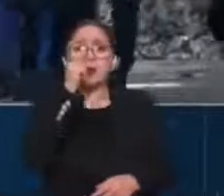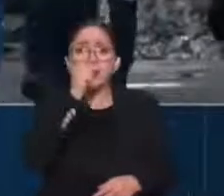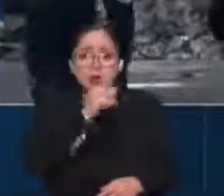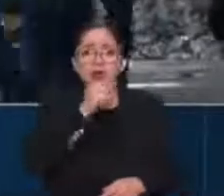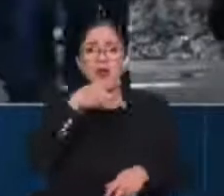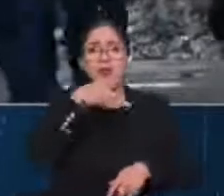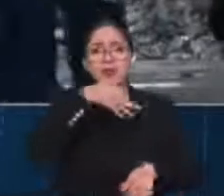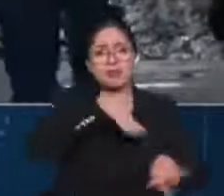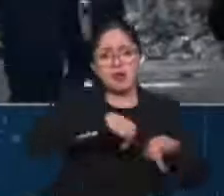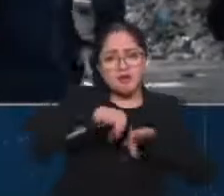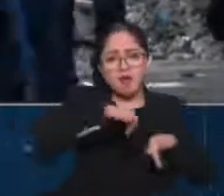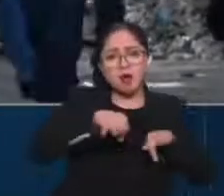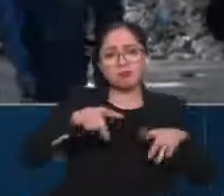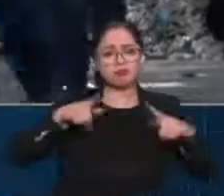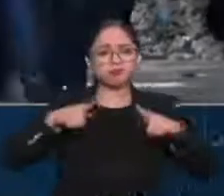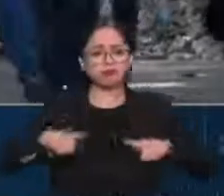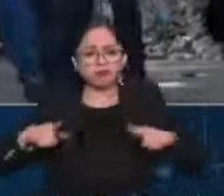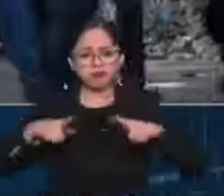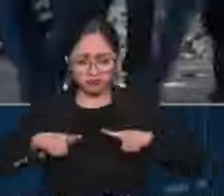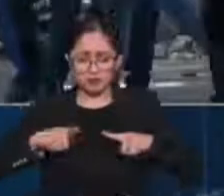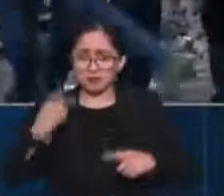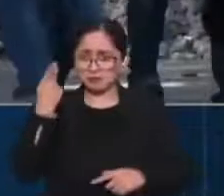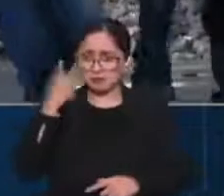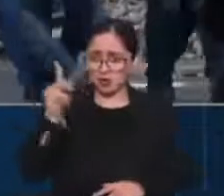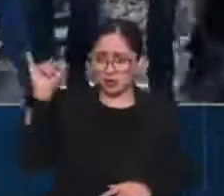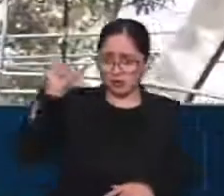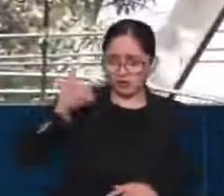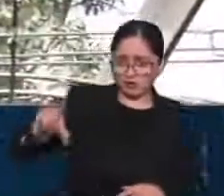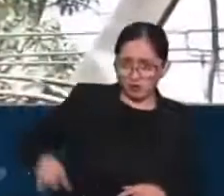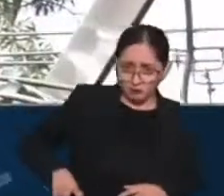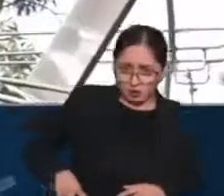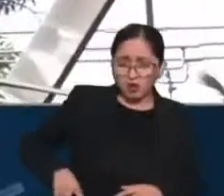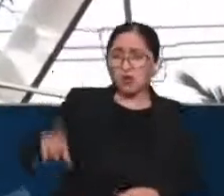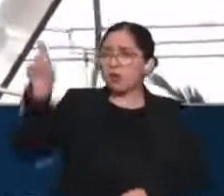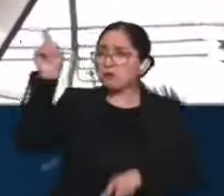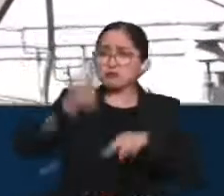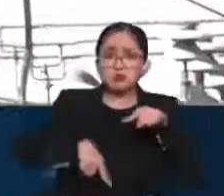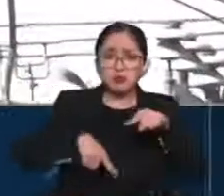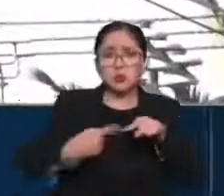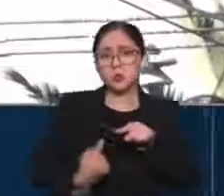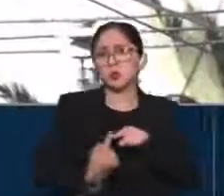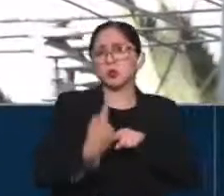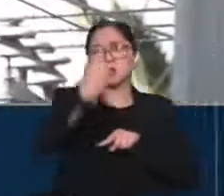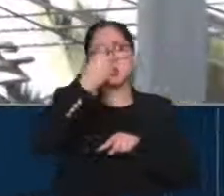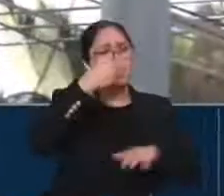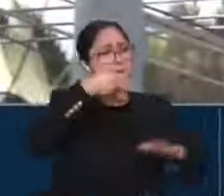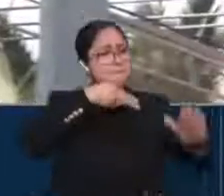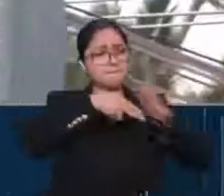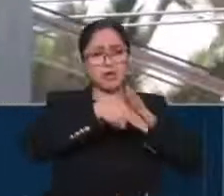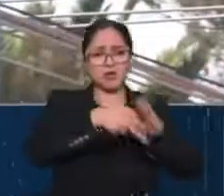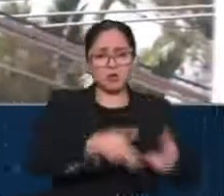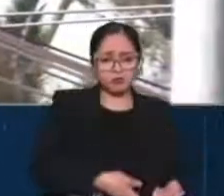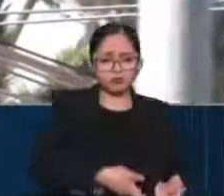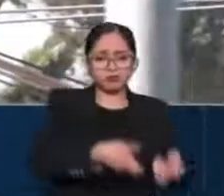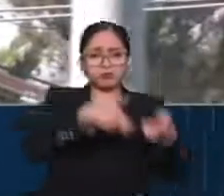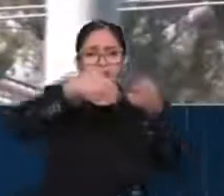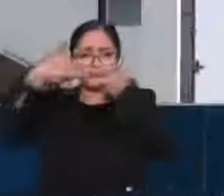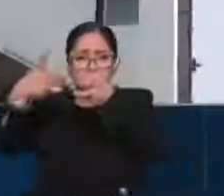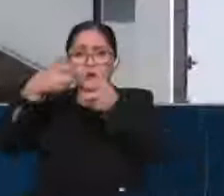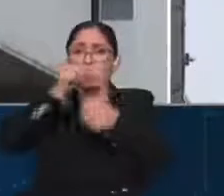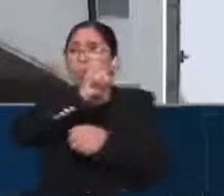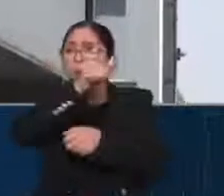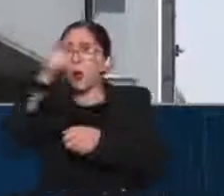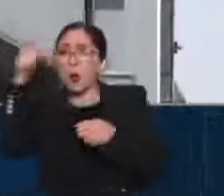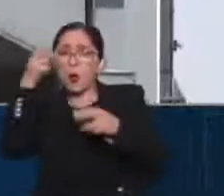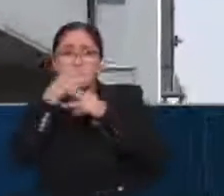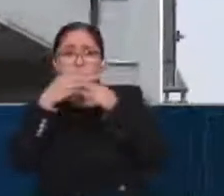Sobre esto, Claudia Sheinbaum aclaró que lo único que se retiró fue el tren y que lo demás no se moverá hasta que terminen los